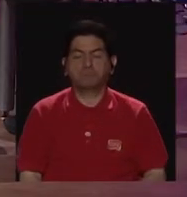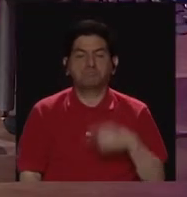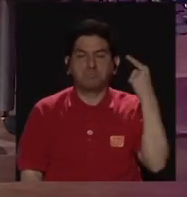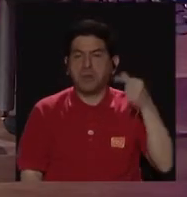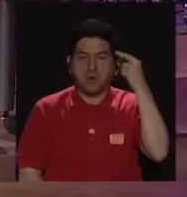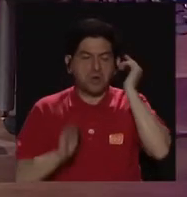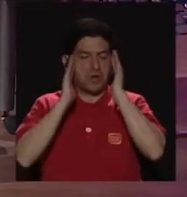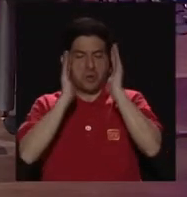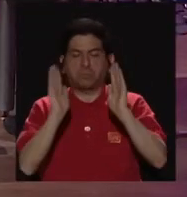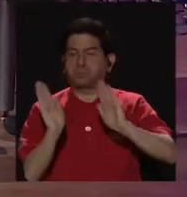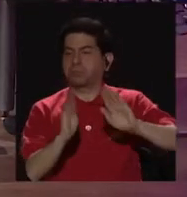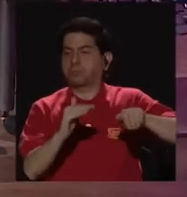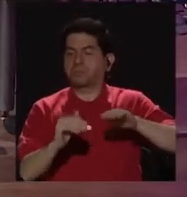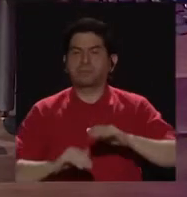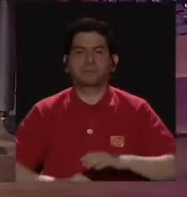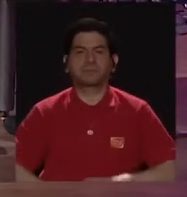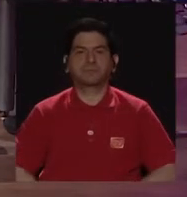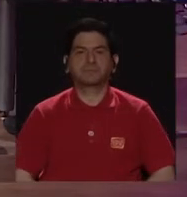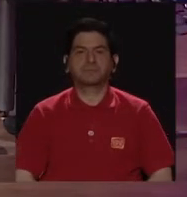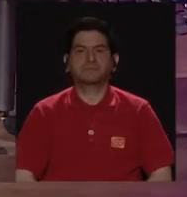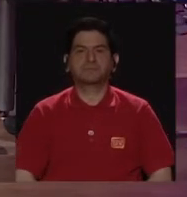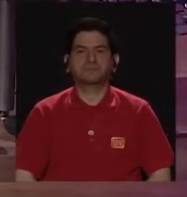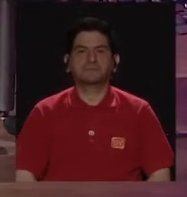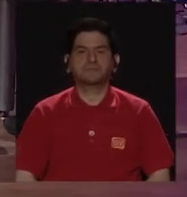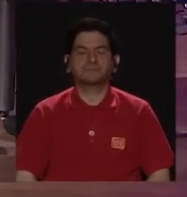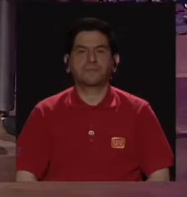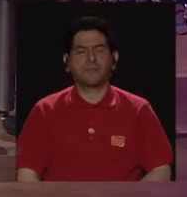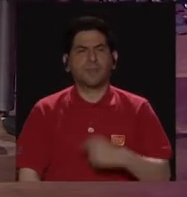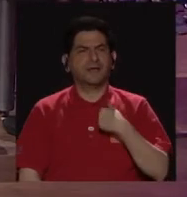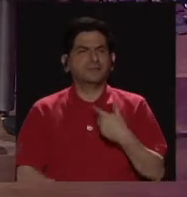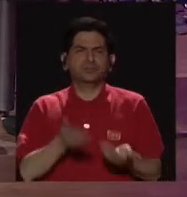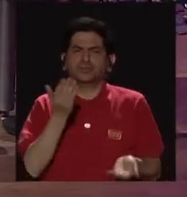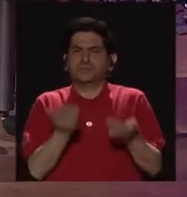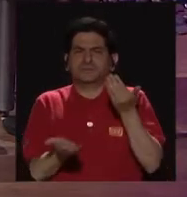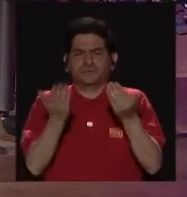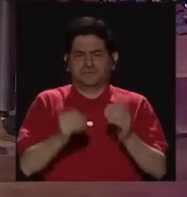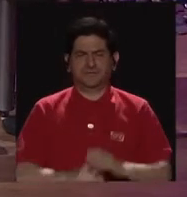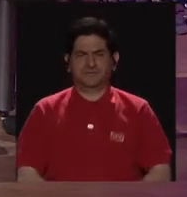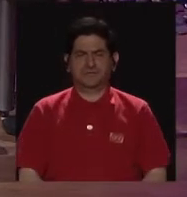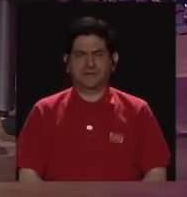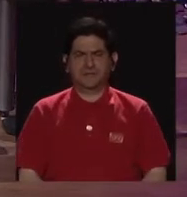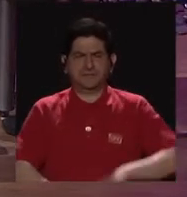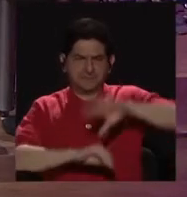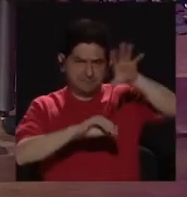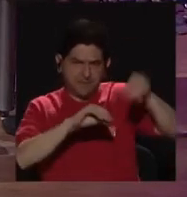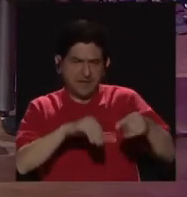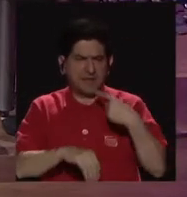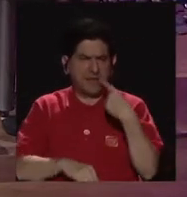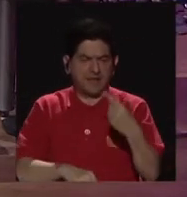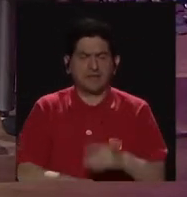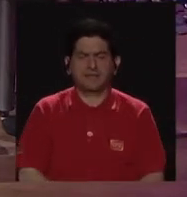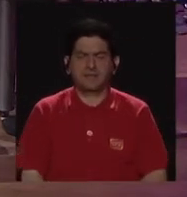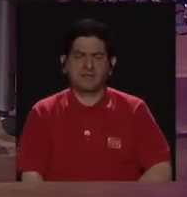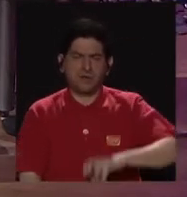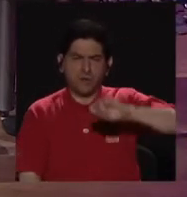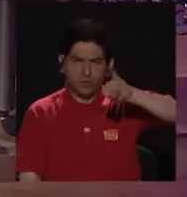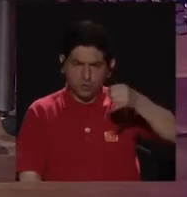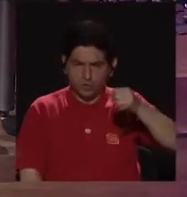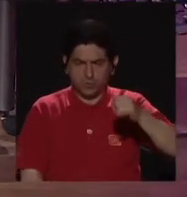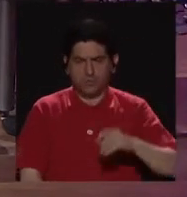estado bueno tal vez yo para agregar un poco lo que decía